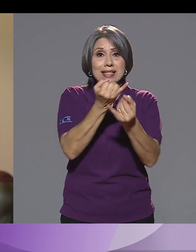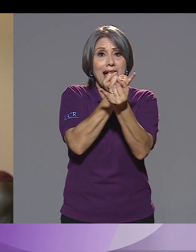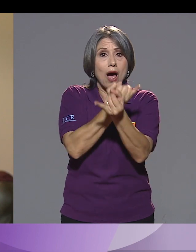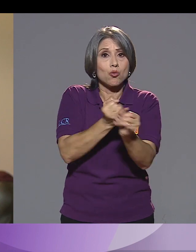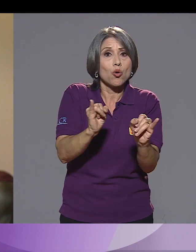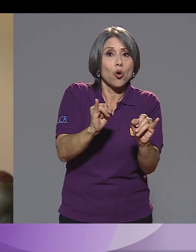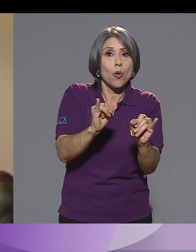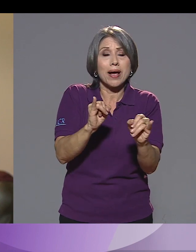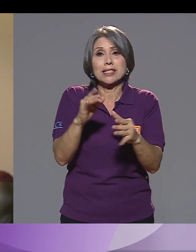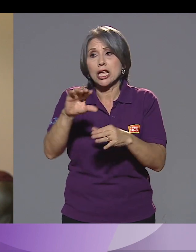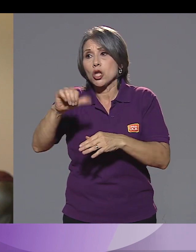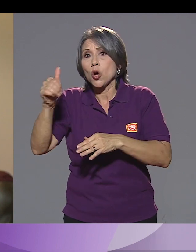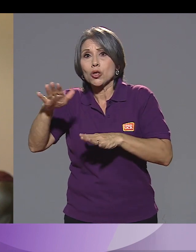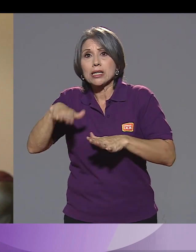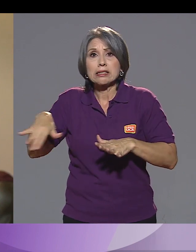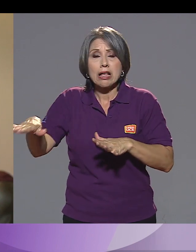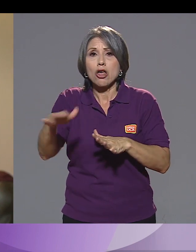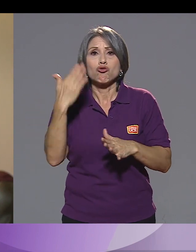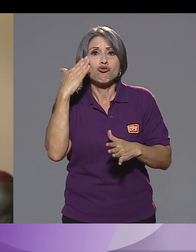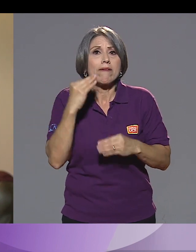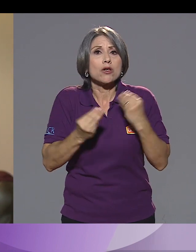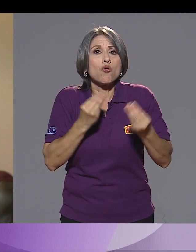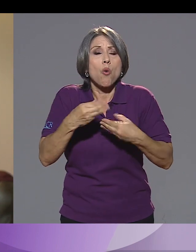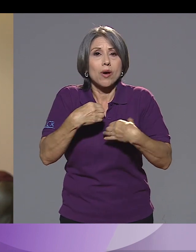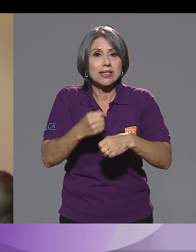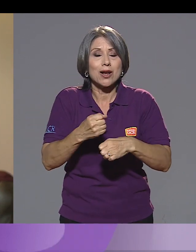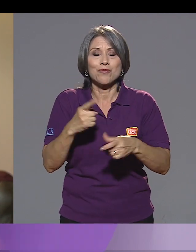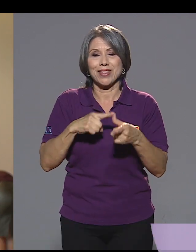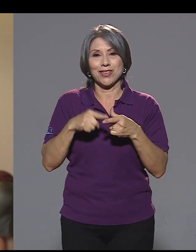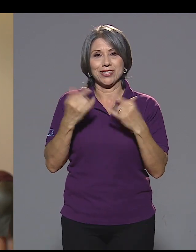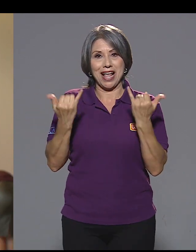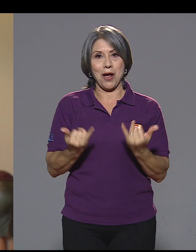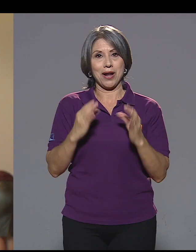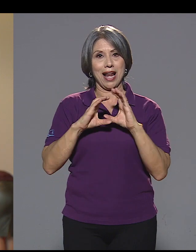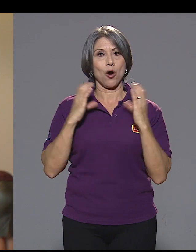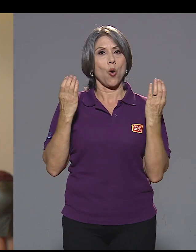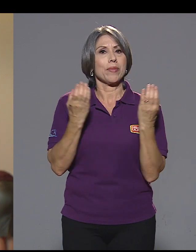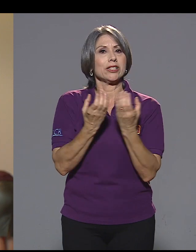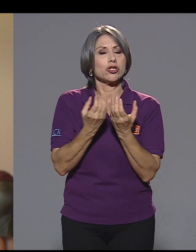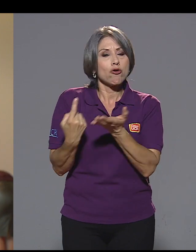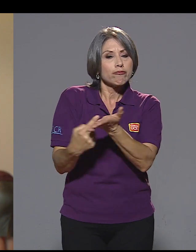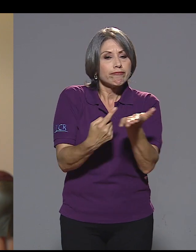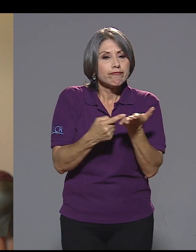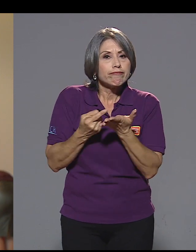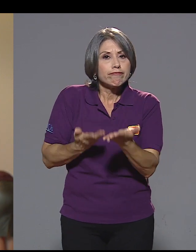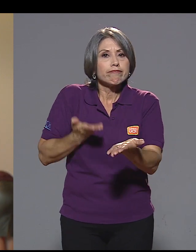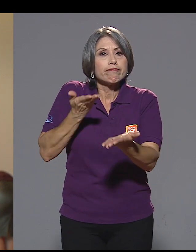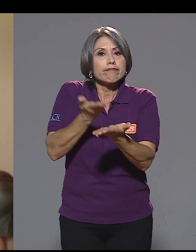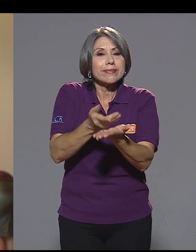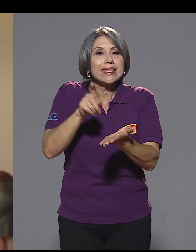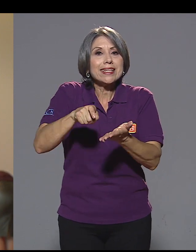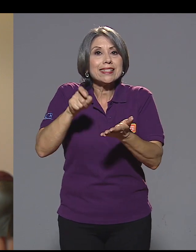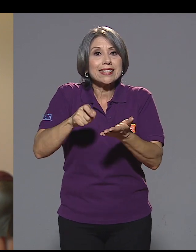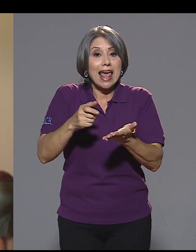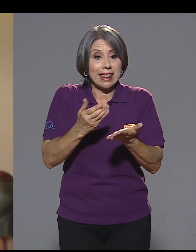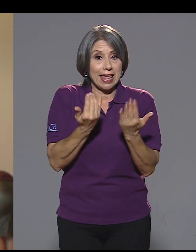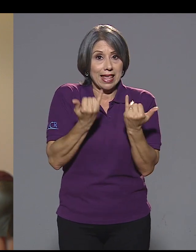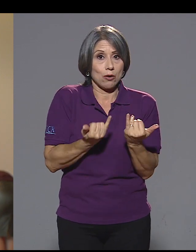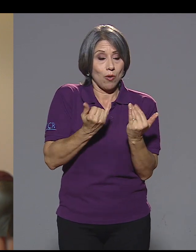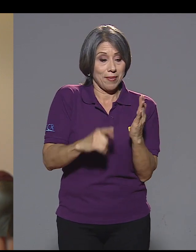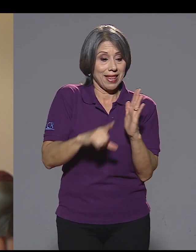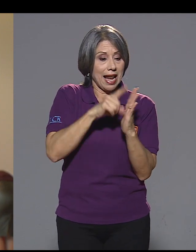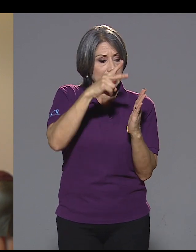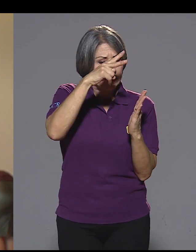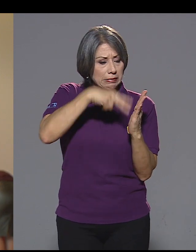de cómo poder hacerlo. Entonces hay una debilidad evidente y por eso la comisión lo que ha planteado es la necesidad de analizar el texto actual de la ley